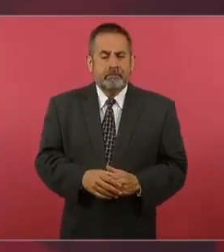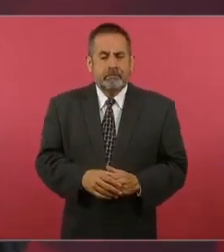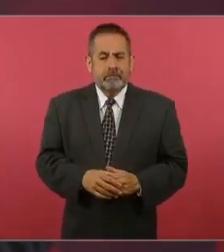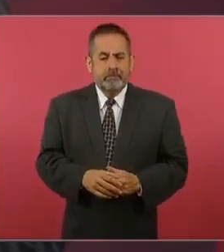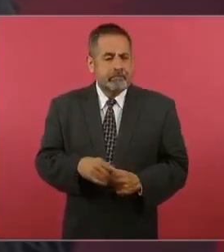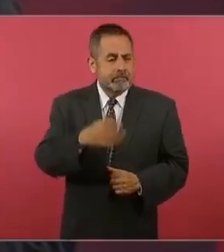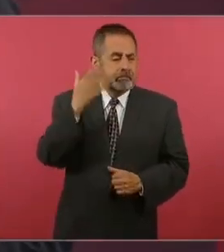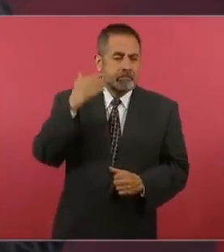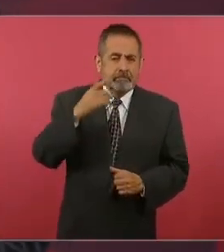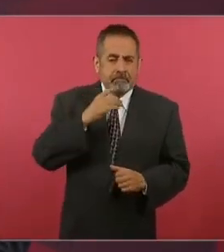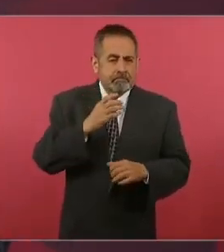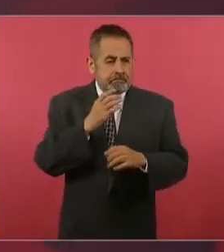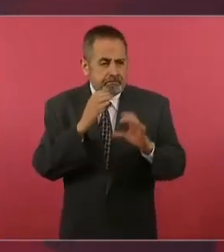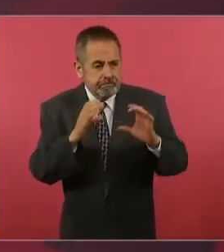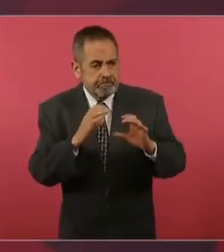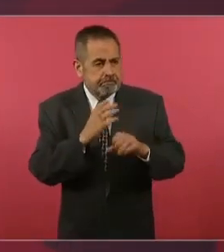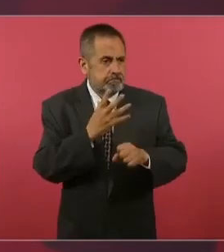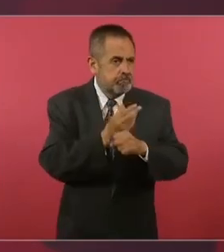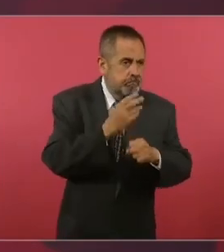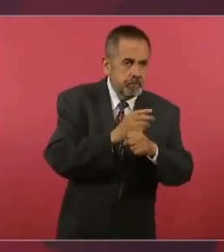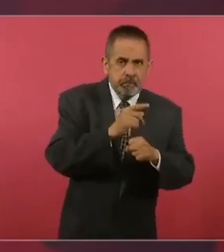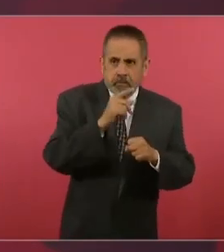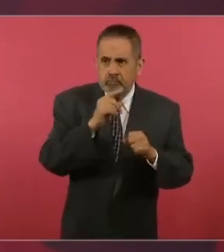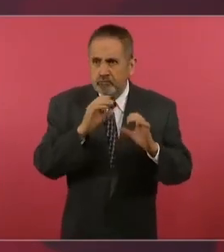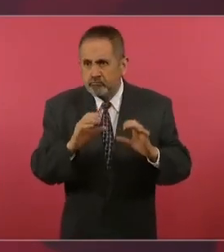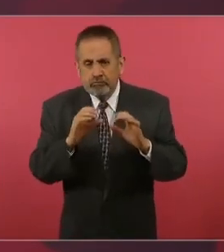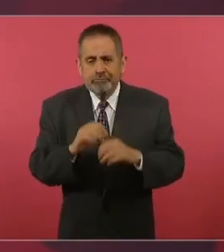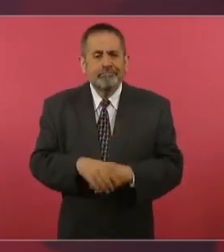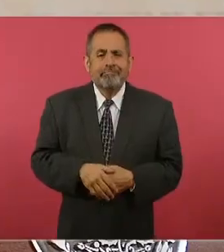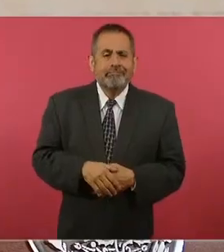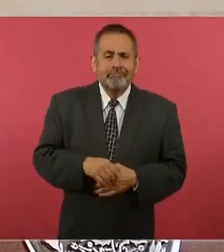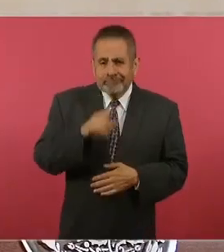fallas, descuidos, falta de